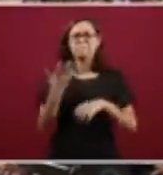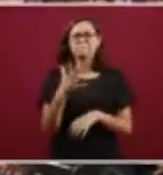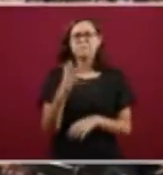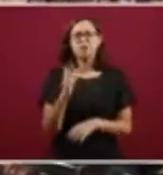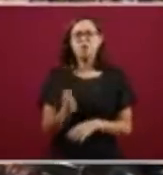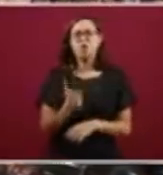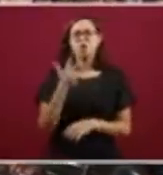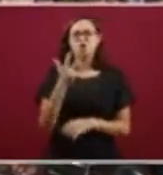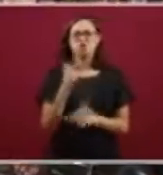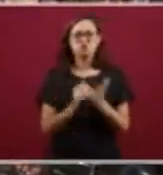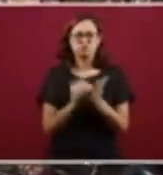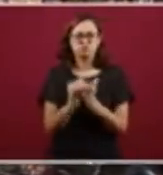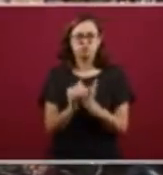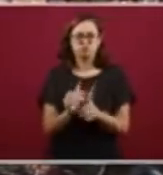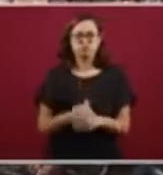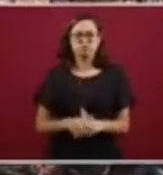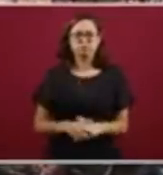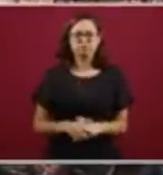adultos mayores. Pero